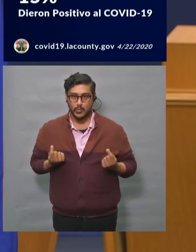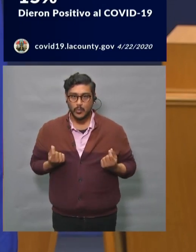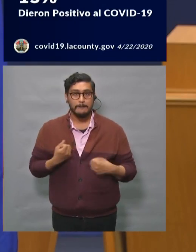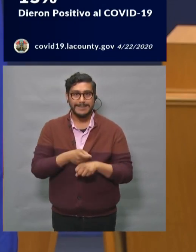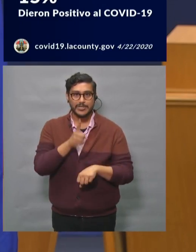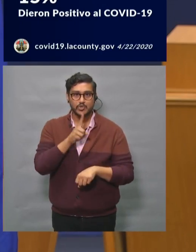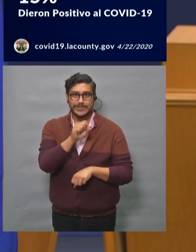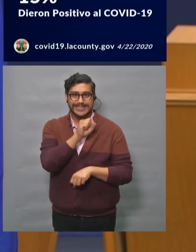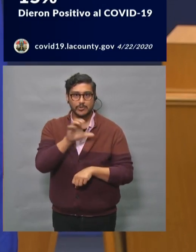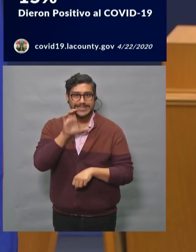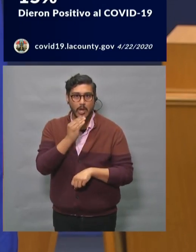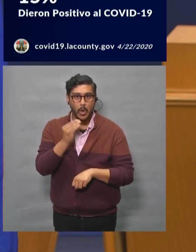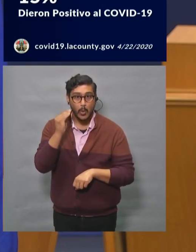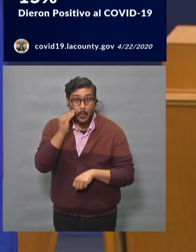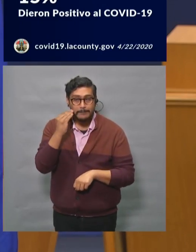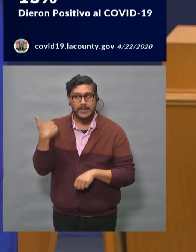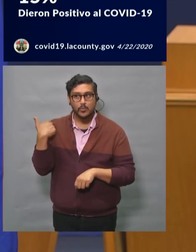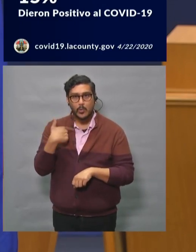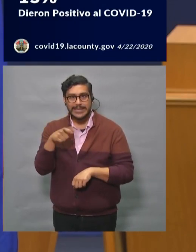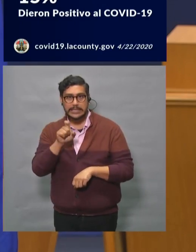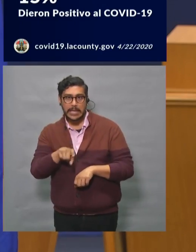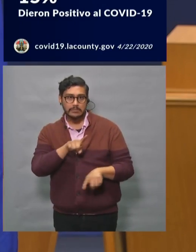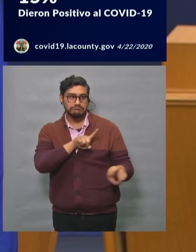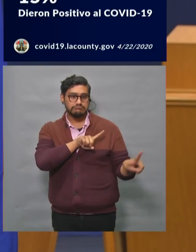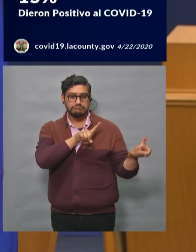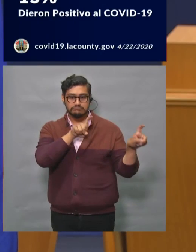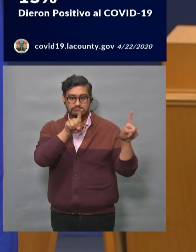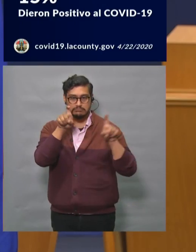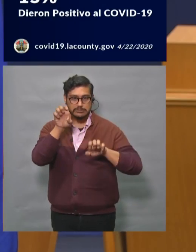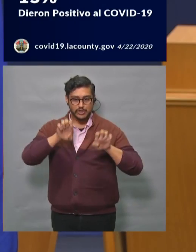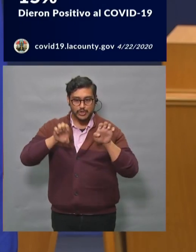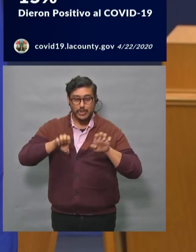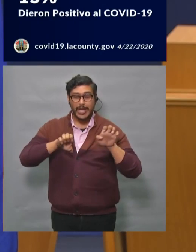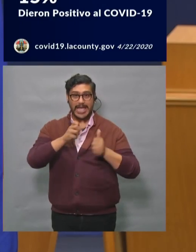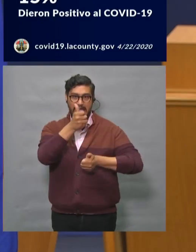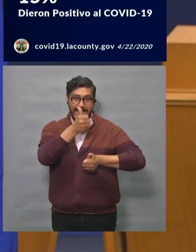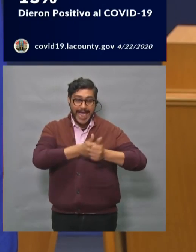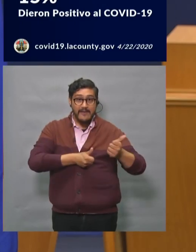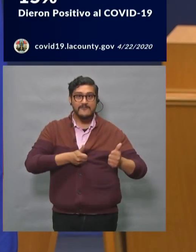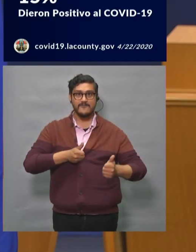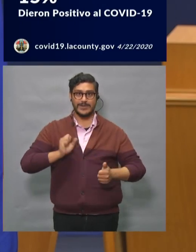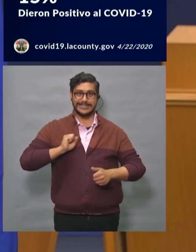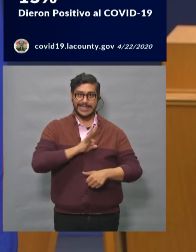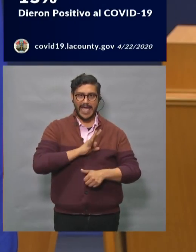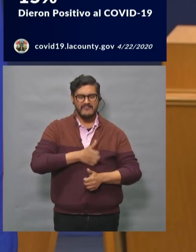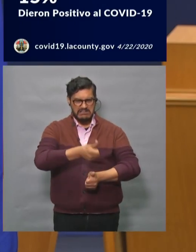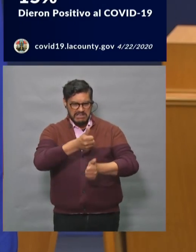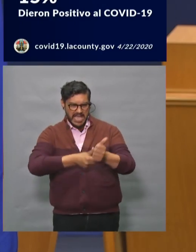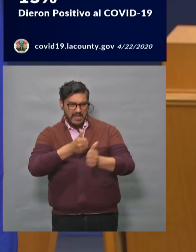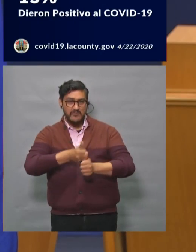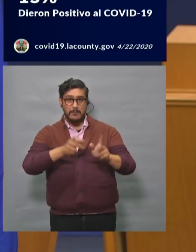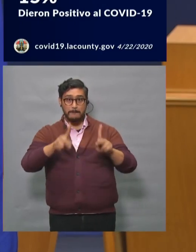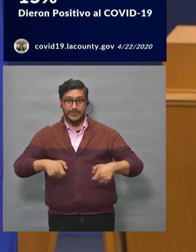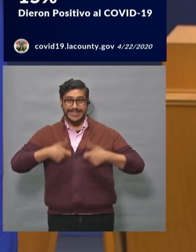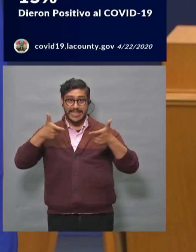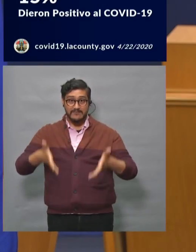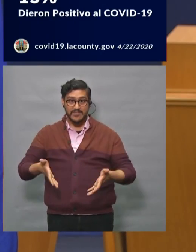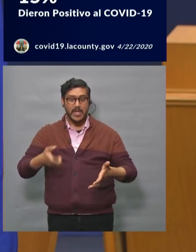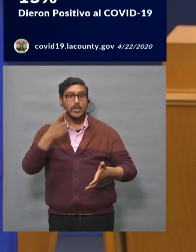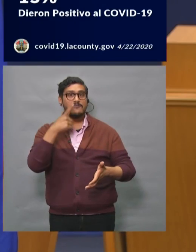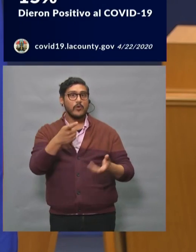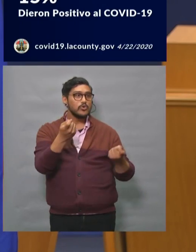de ancianos podamos evaluar a todos los residentes y empleados para detectar el virus y no limitar